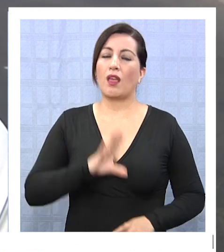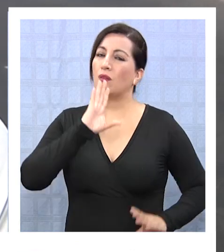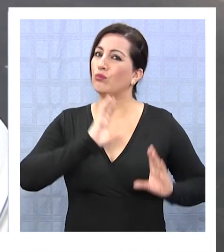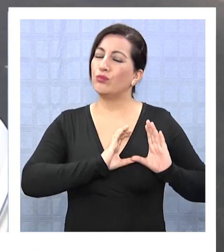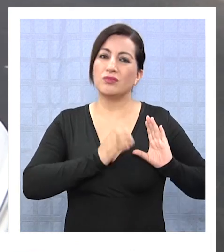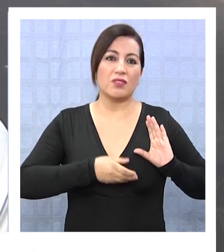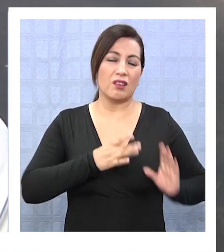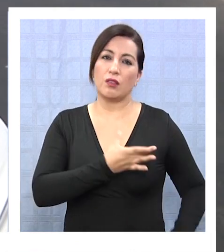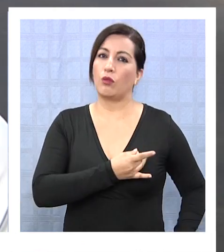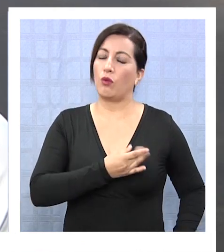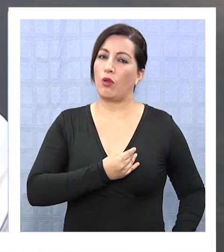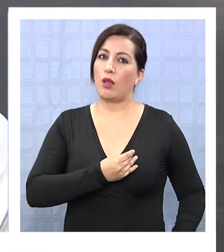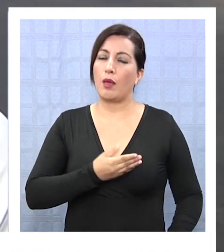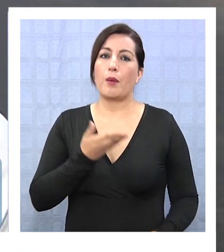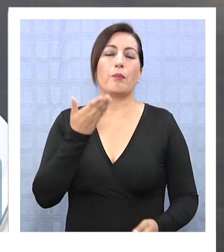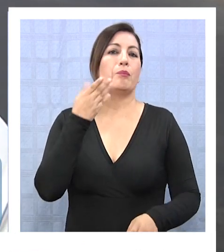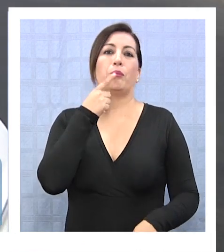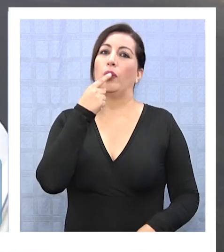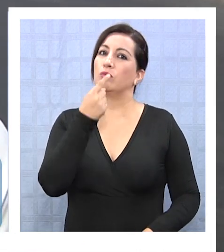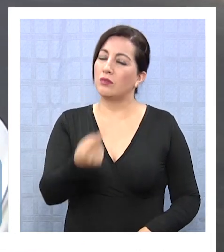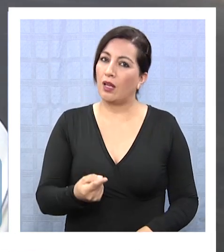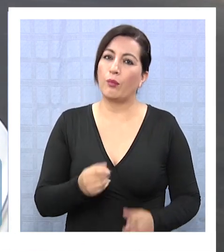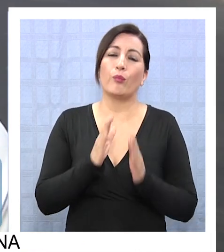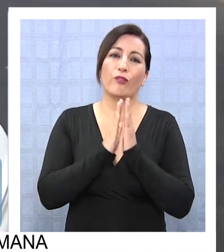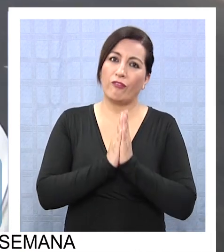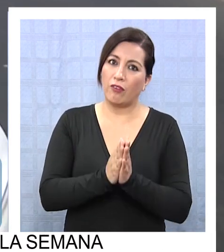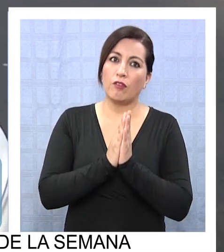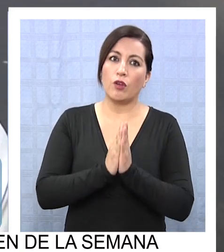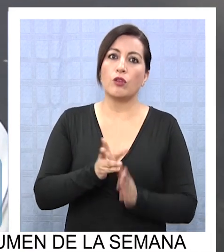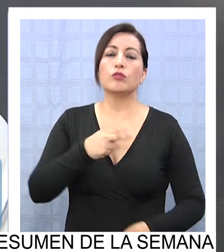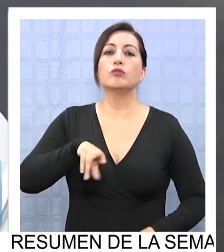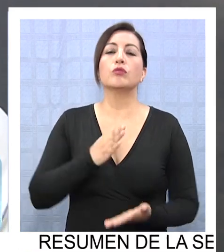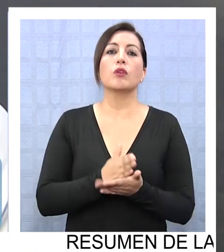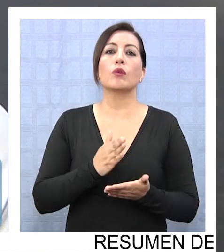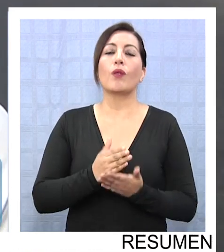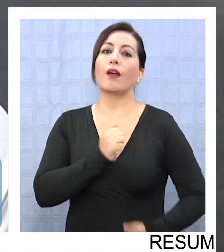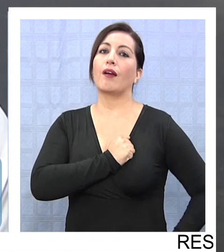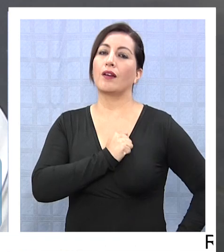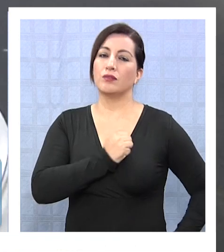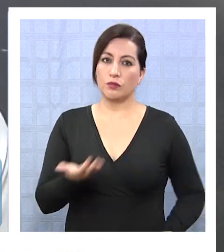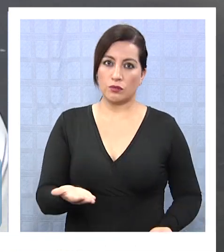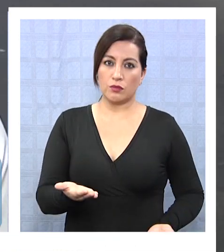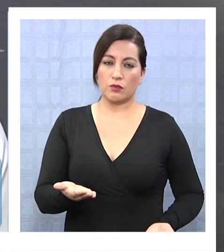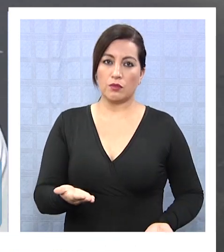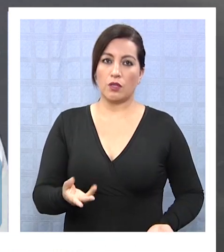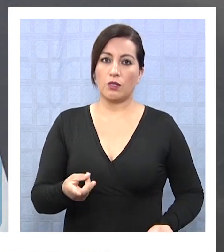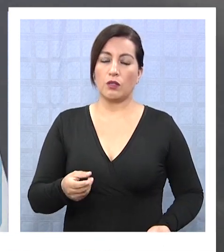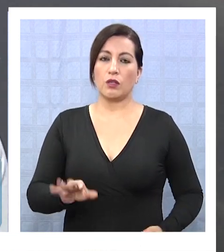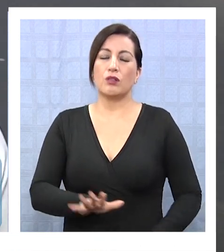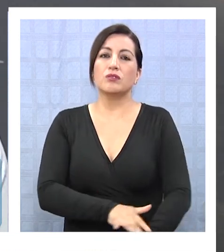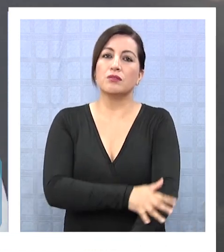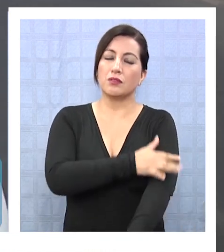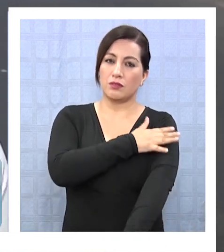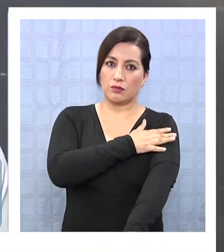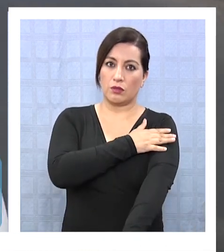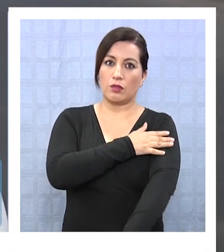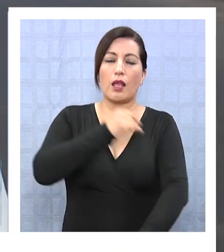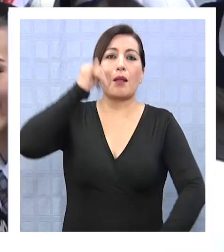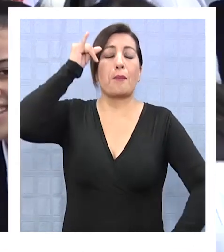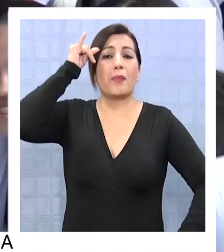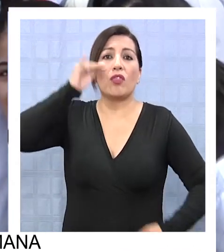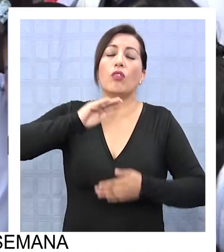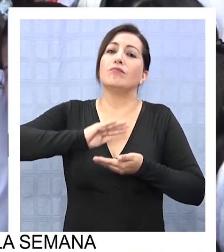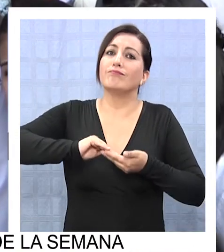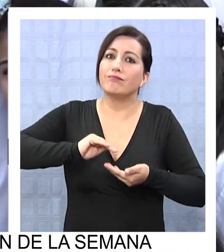apelamos muchas veces, apelamos a que somos un colegio católico, donde los sentimientos, cierto, el